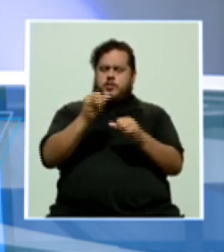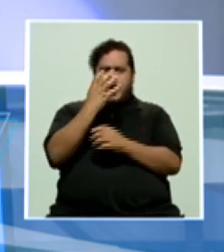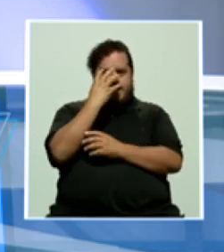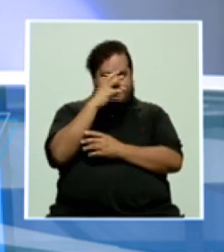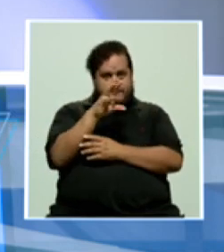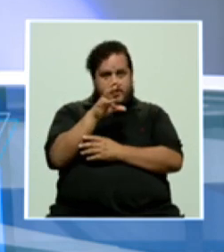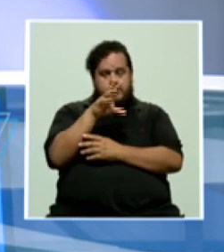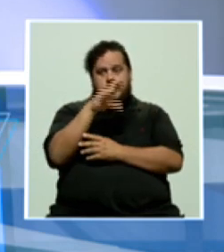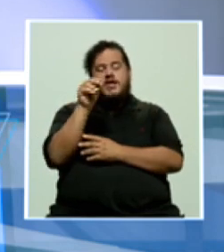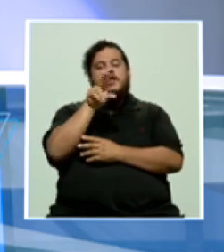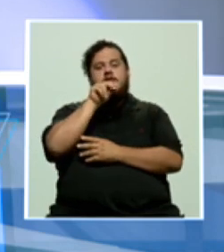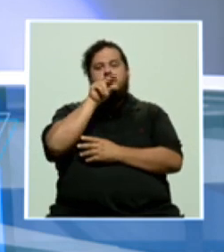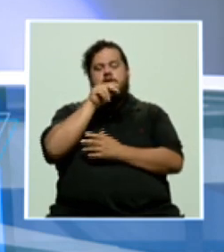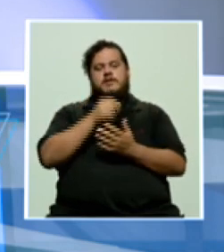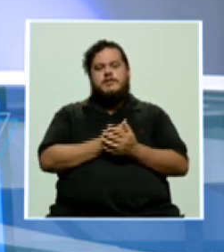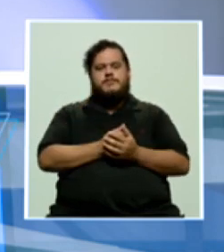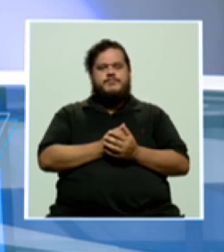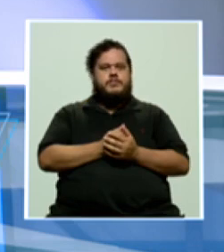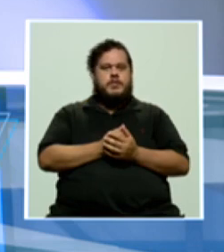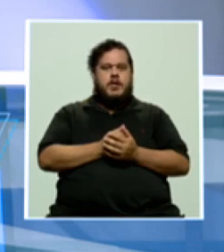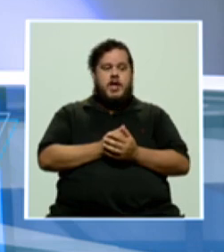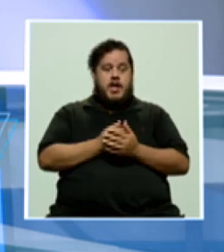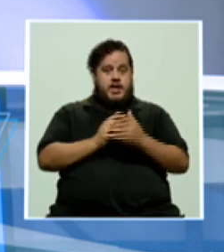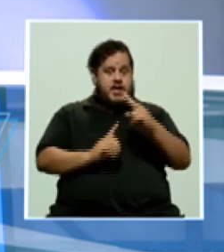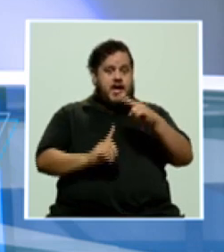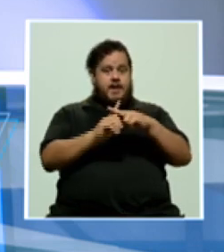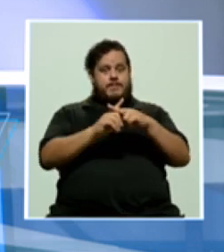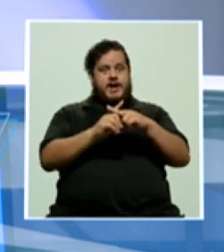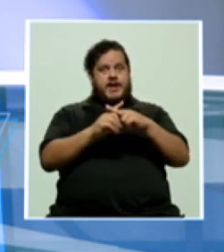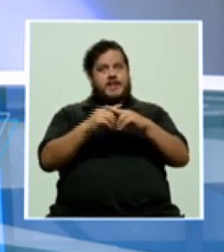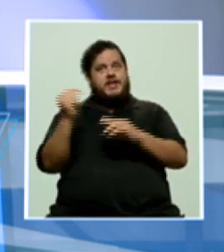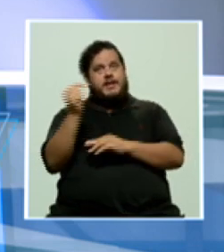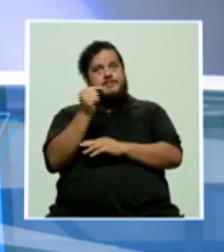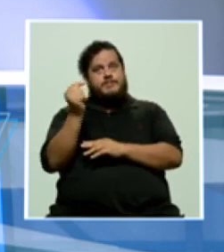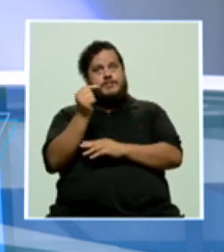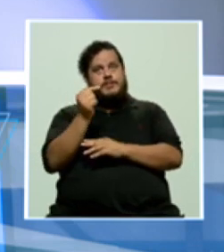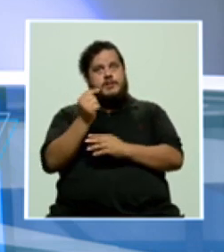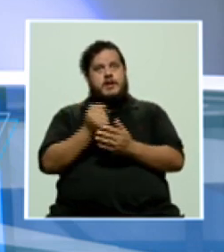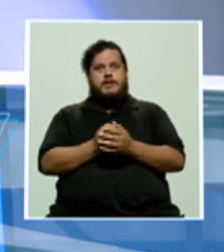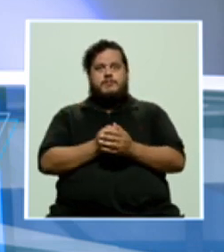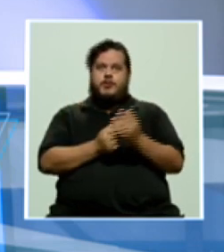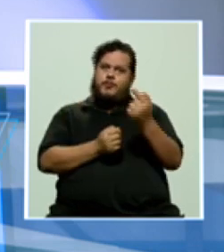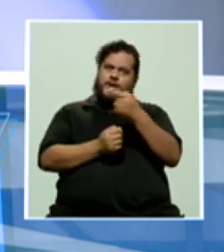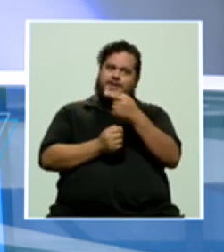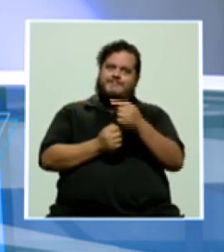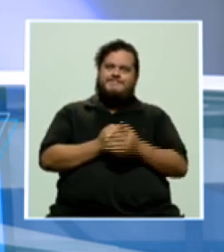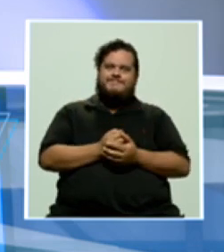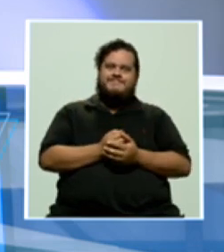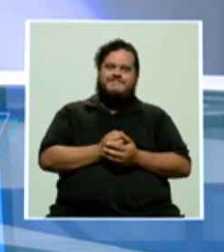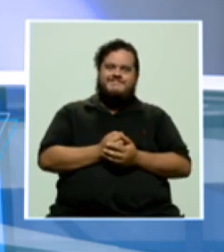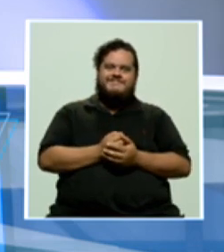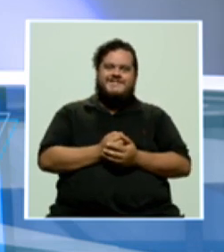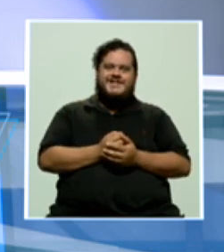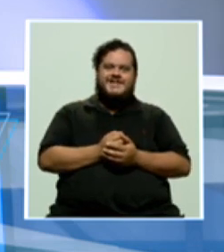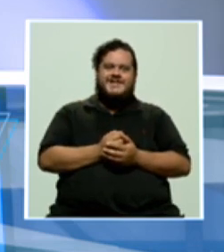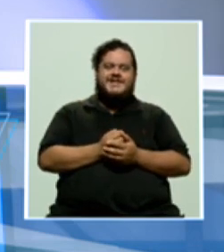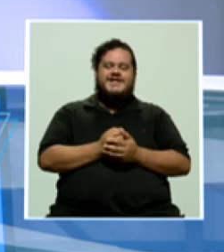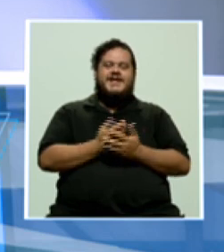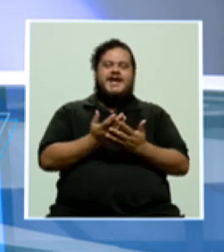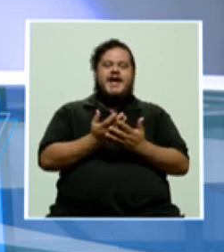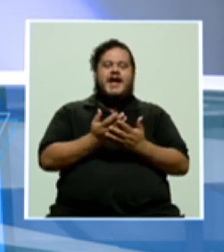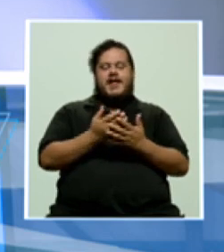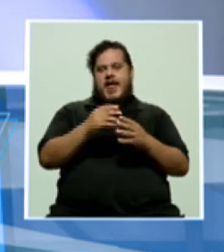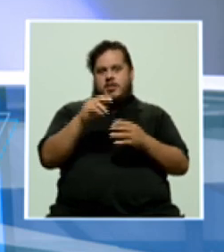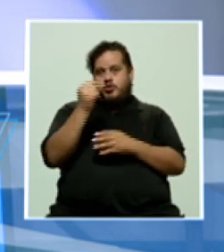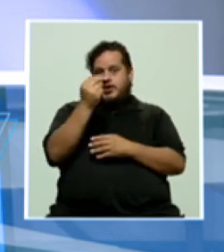sociales de Facebook y Twitter que aparecen en pantalla. La agencia noticiosa de